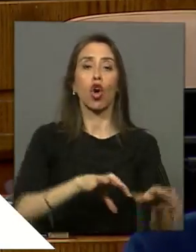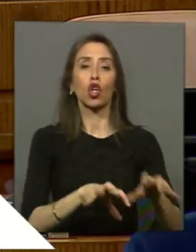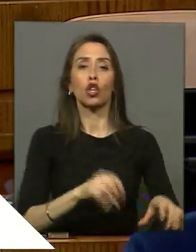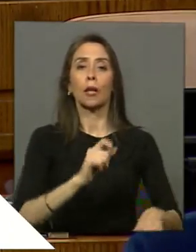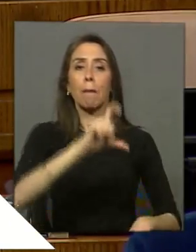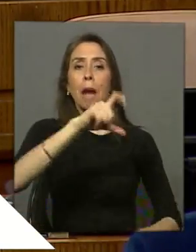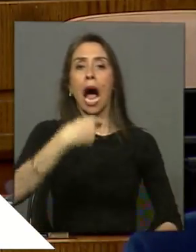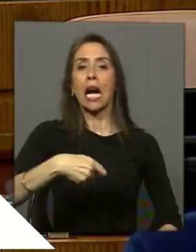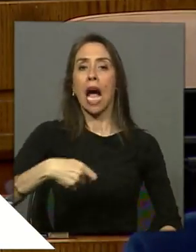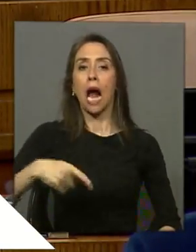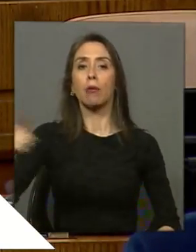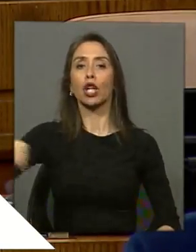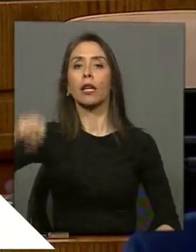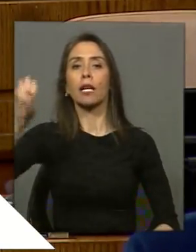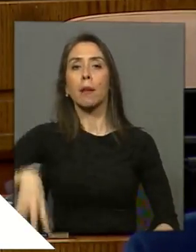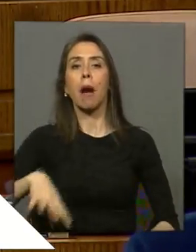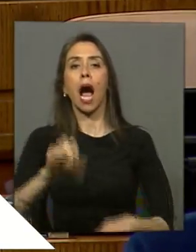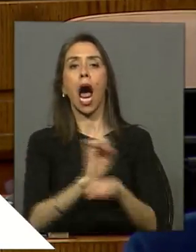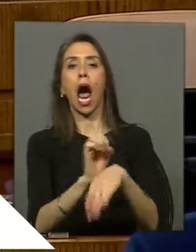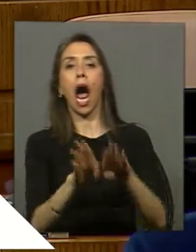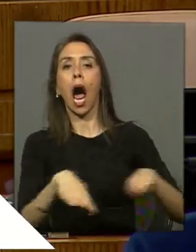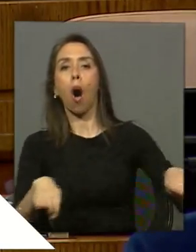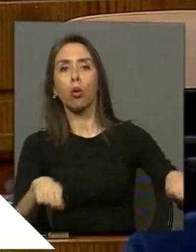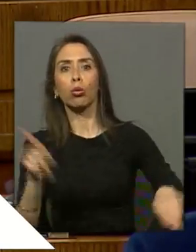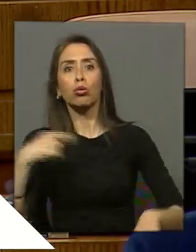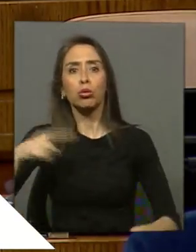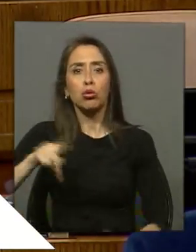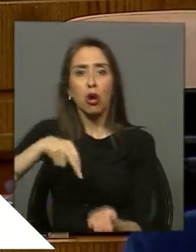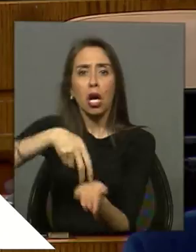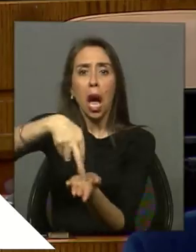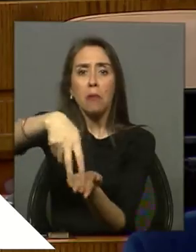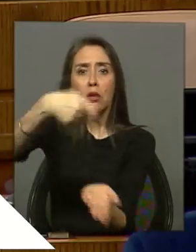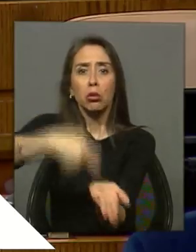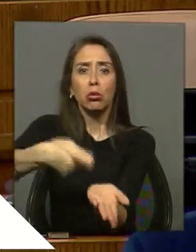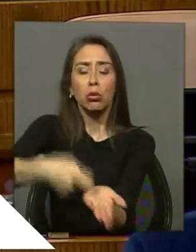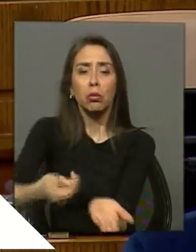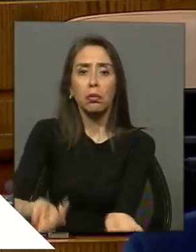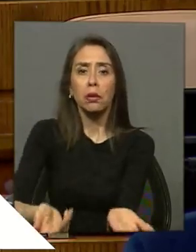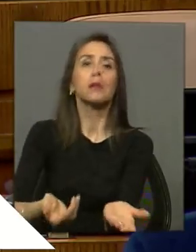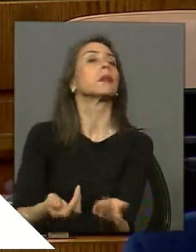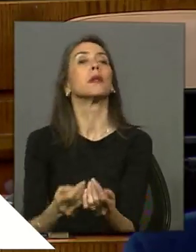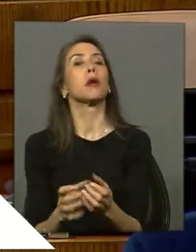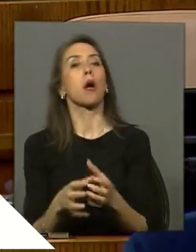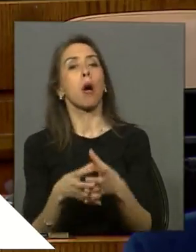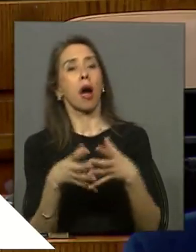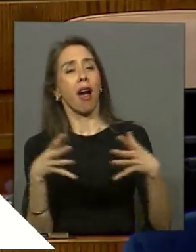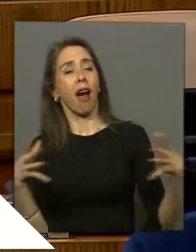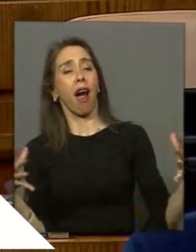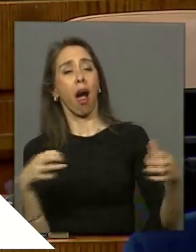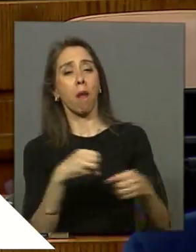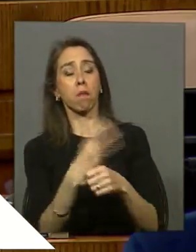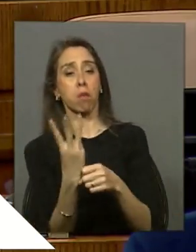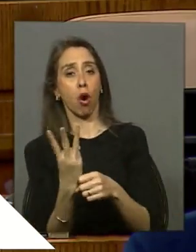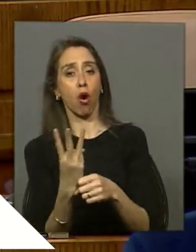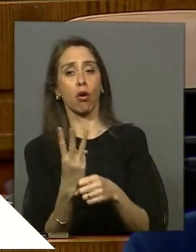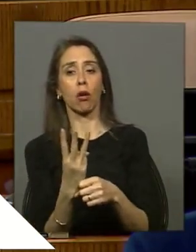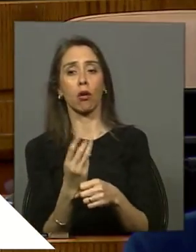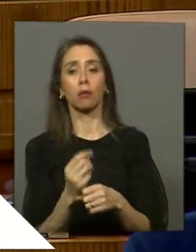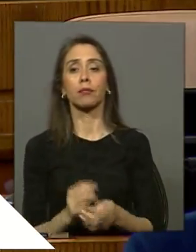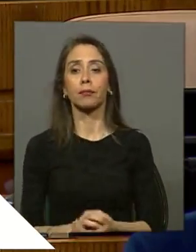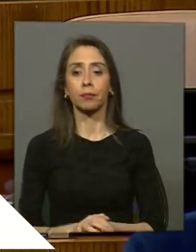a los automóviles y además que obviamente cuando especialmente esto en caso de grandes moles cuando usted incentiva tanto